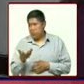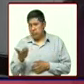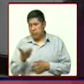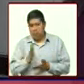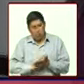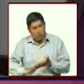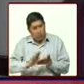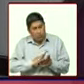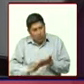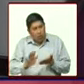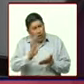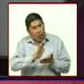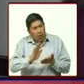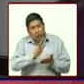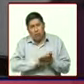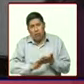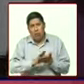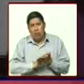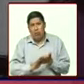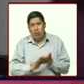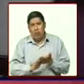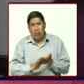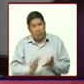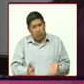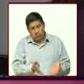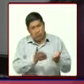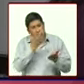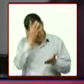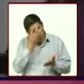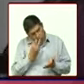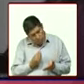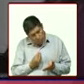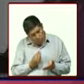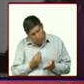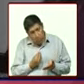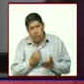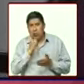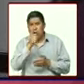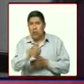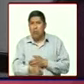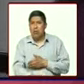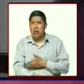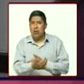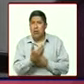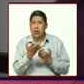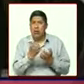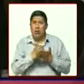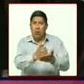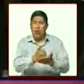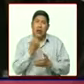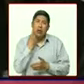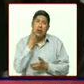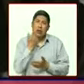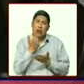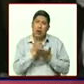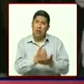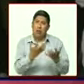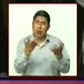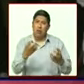le limpió supuestamente todo y le hizo dormir. Y al día siguiente recién la quiso auxiliar.